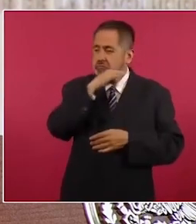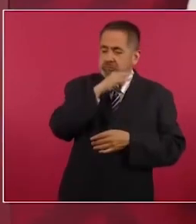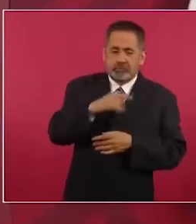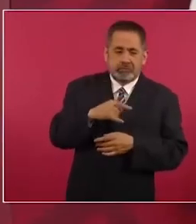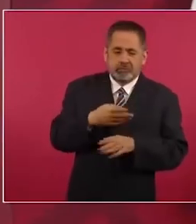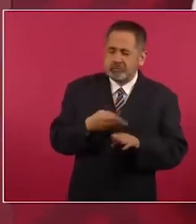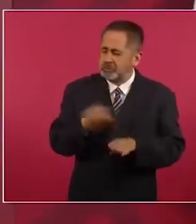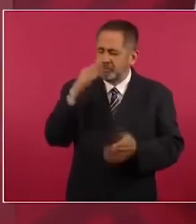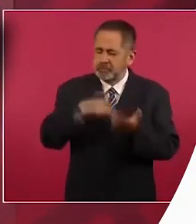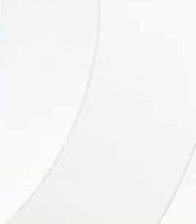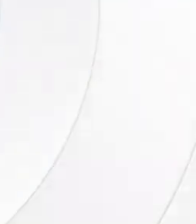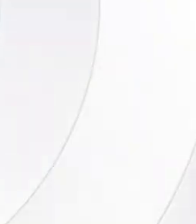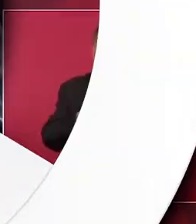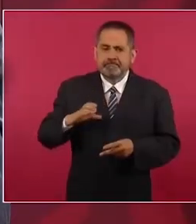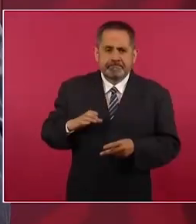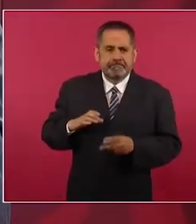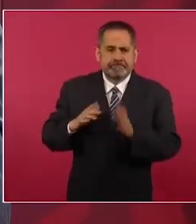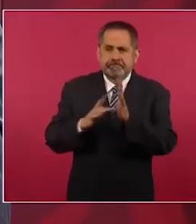muy hipócrita, ¿no?